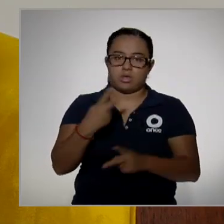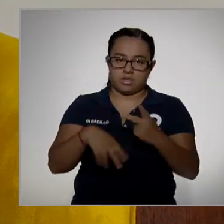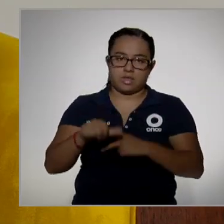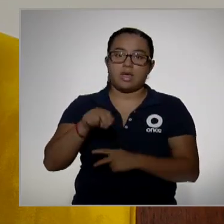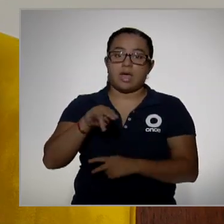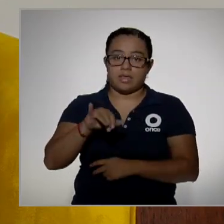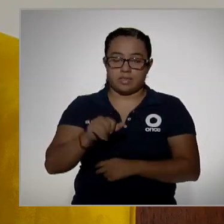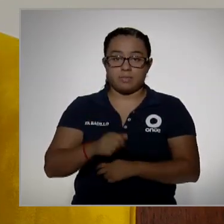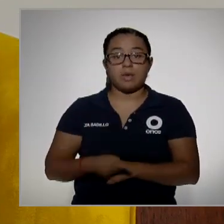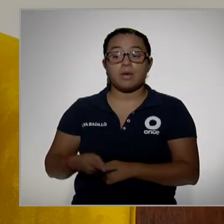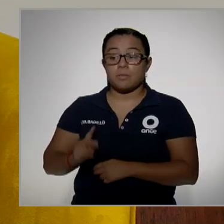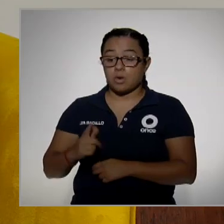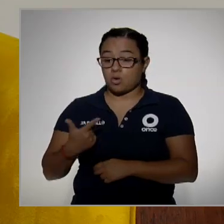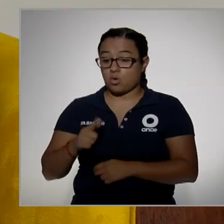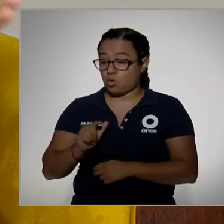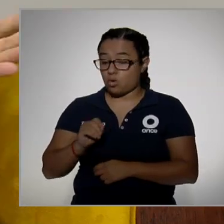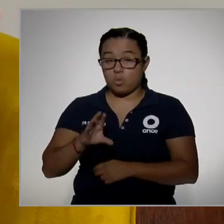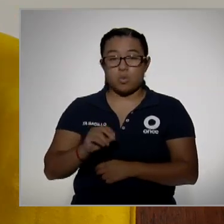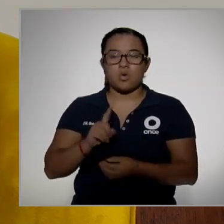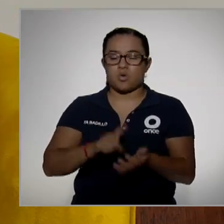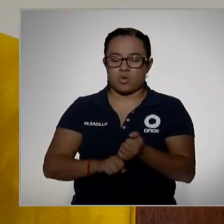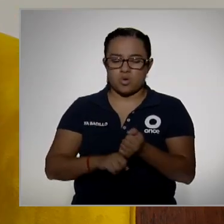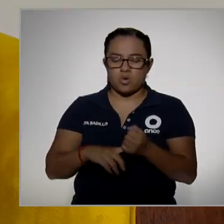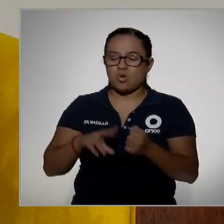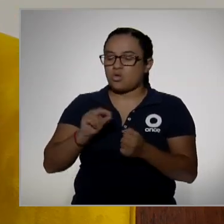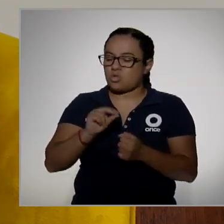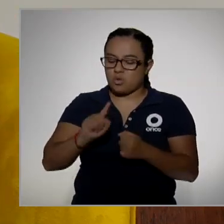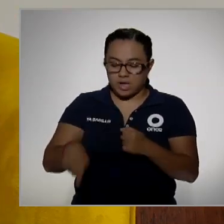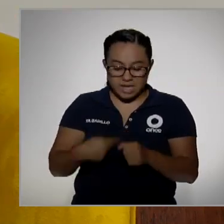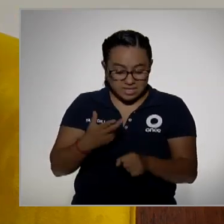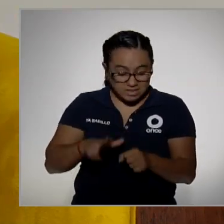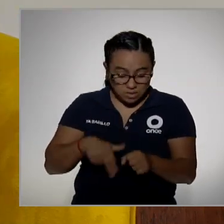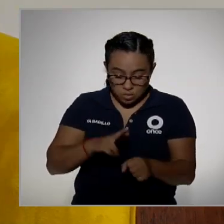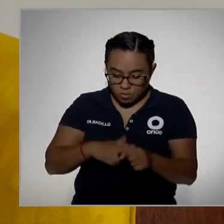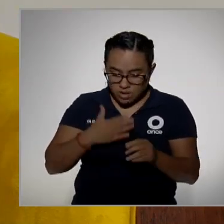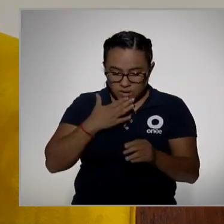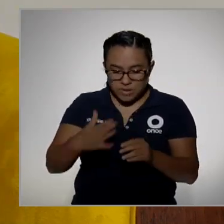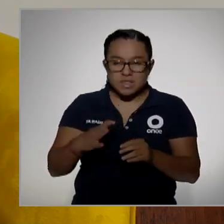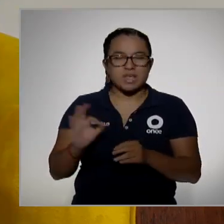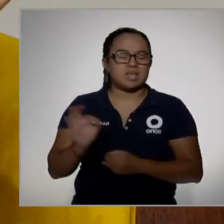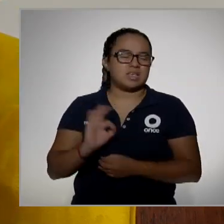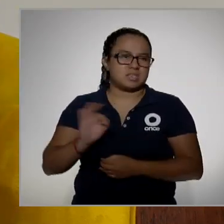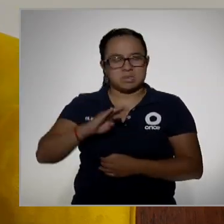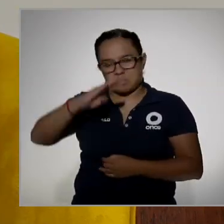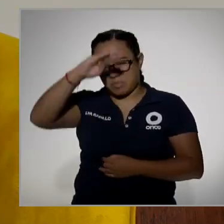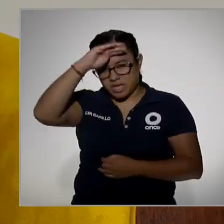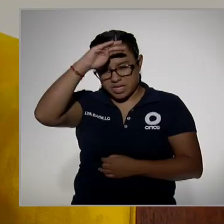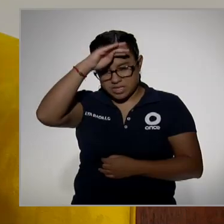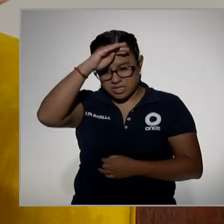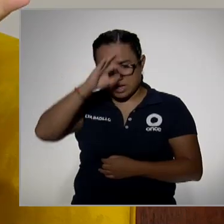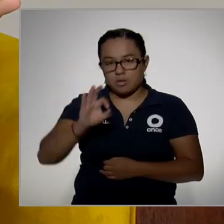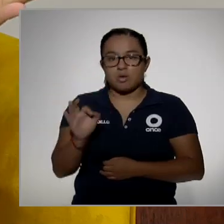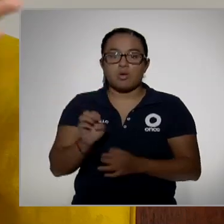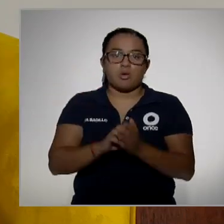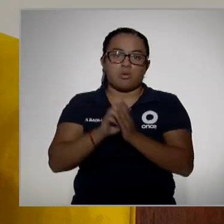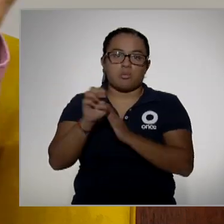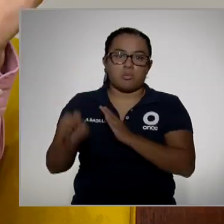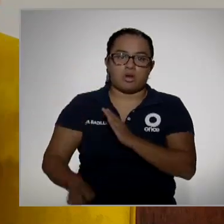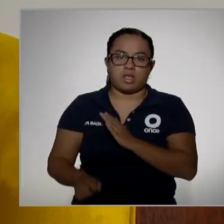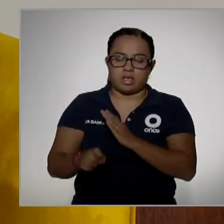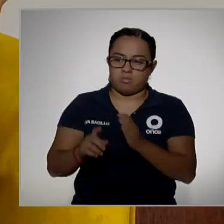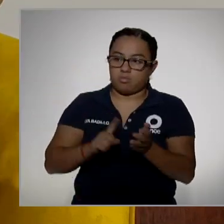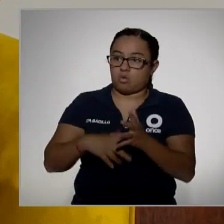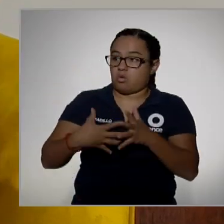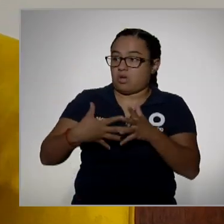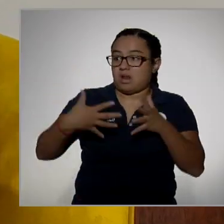lado los glóbulos no son camioncitos normales adecuados si pensamos que tiene que ser un cambio en una pick-up que tiene un